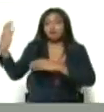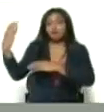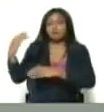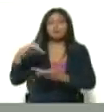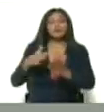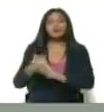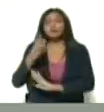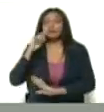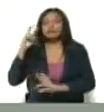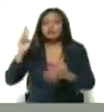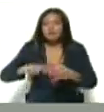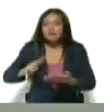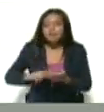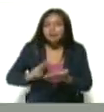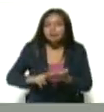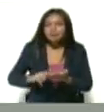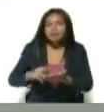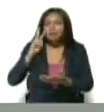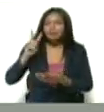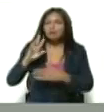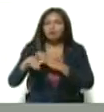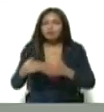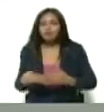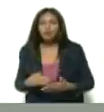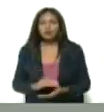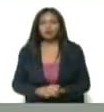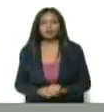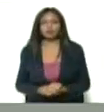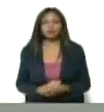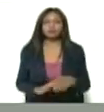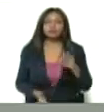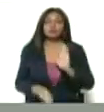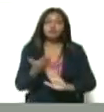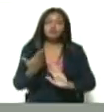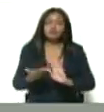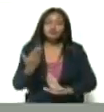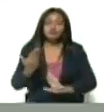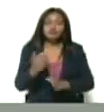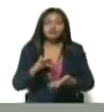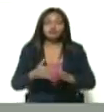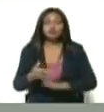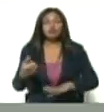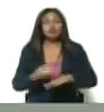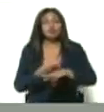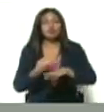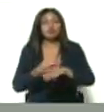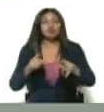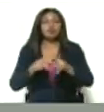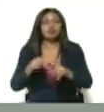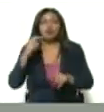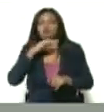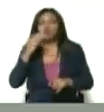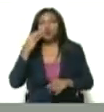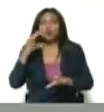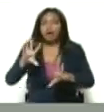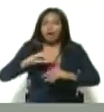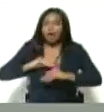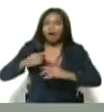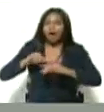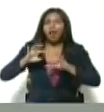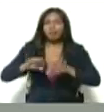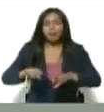así, hubiera sido providencial, hubiera sido de suma importancia que el gobierno de Iván Duque aceptara esas máquinas, porque